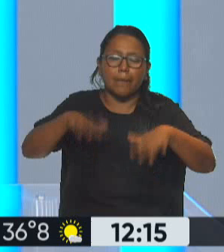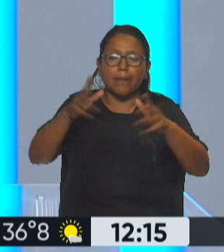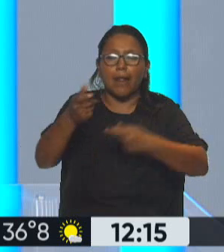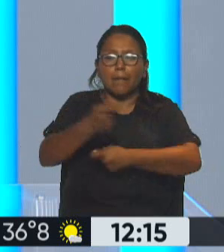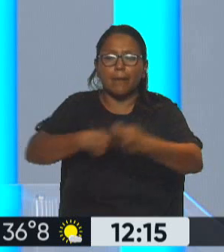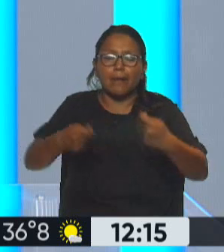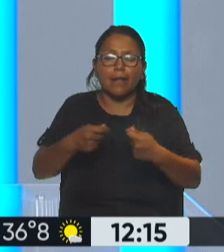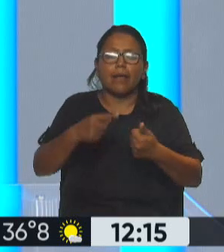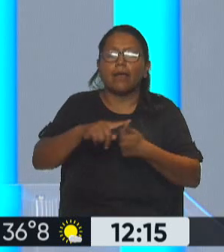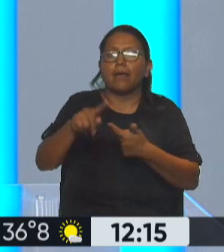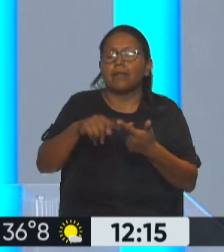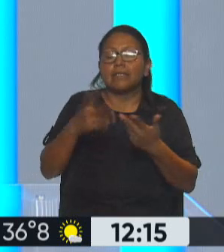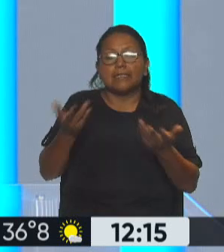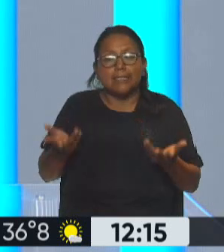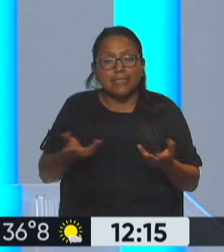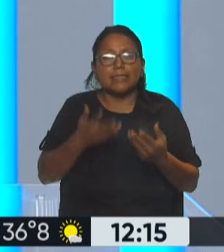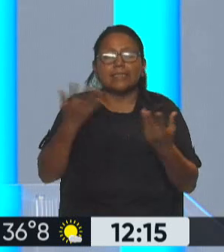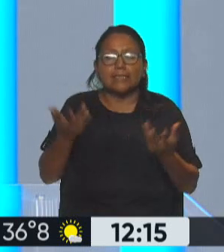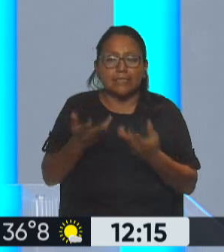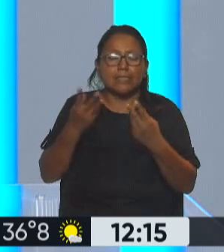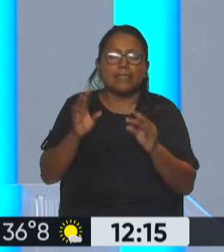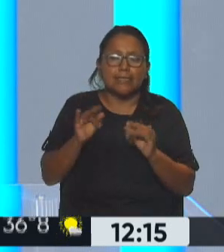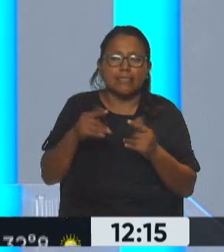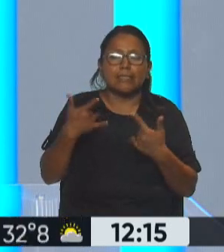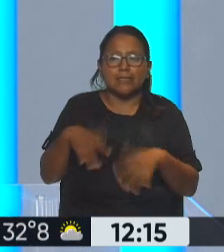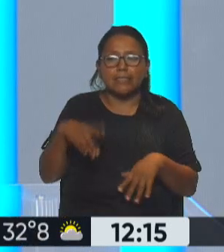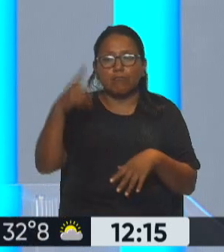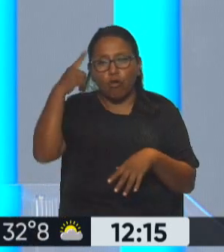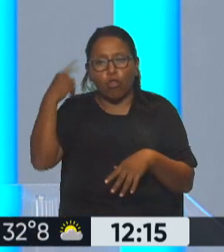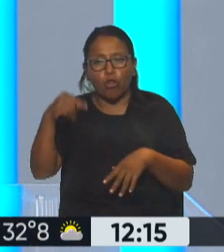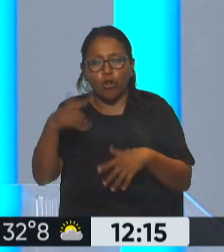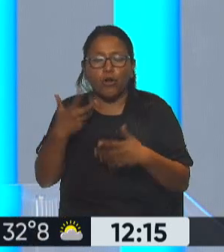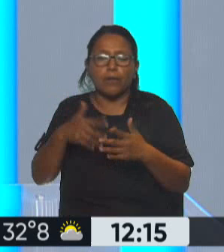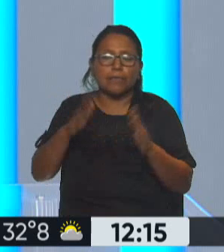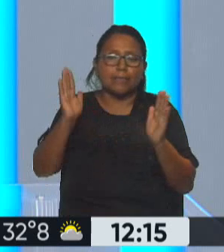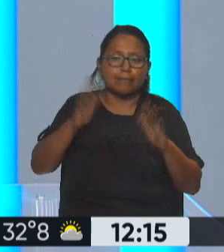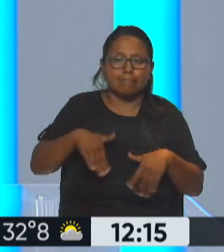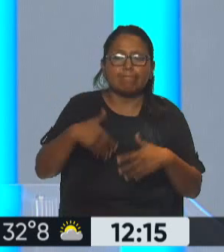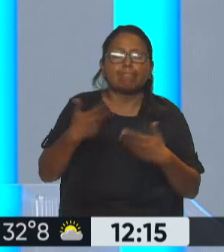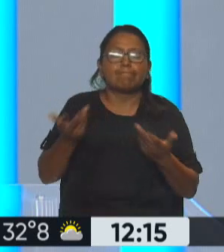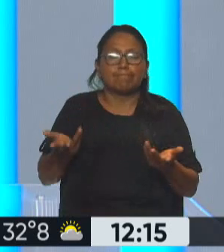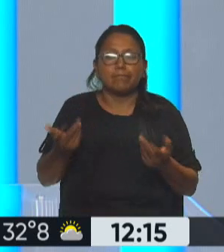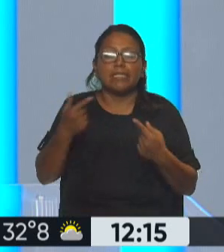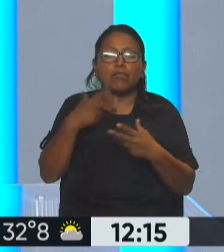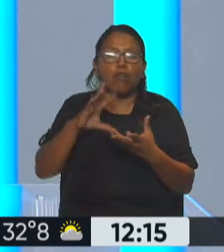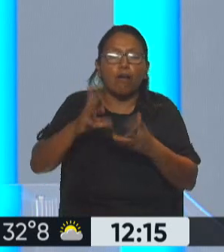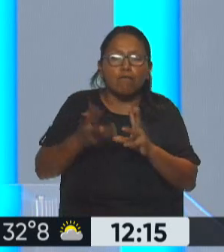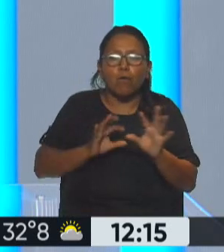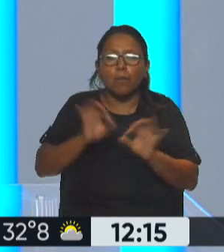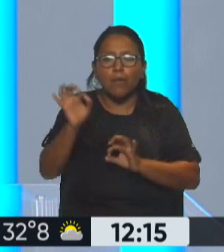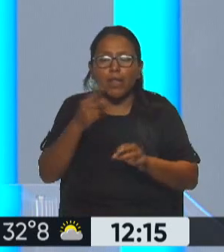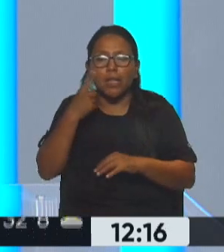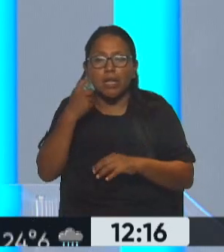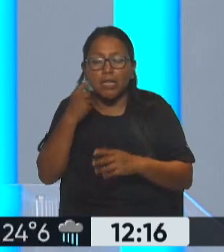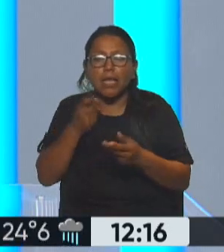mercado es una cuestión que nos ha traído más dolores de cabeza que ventajas. Entonces, algún mecanismo de regulación